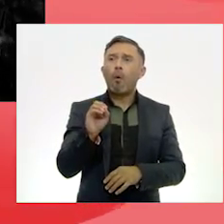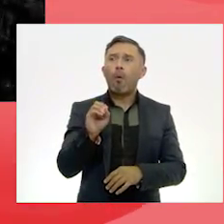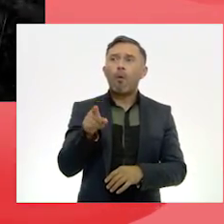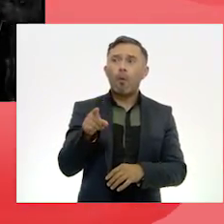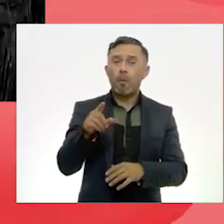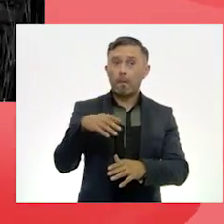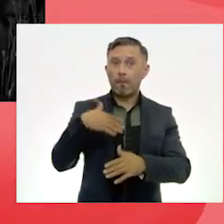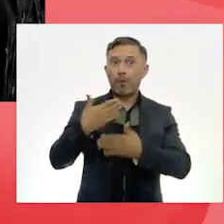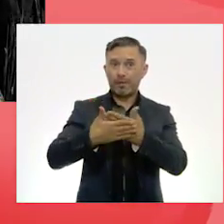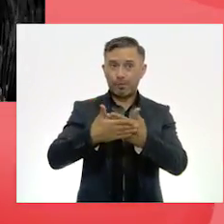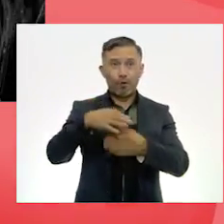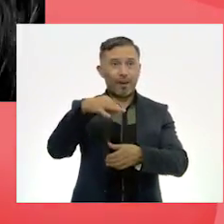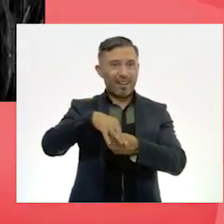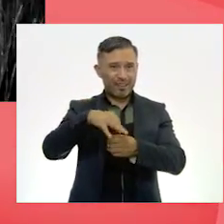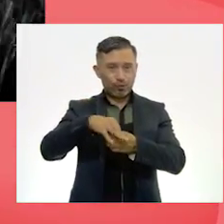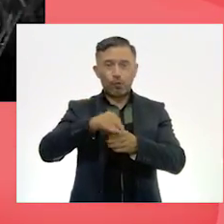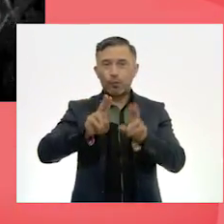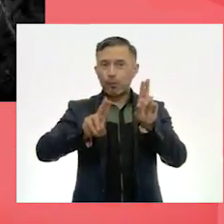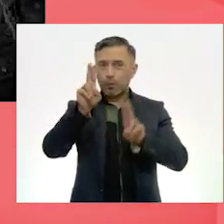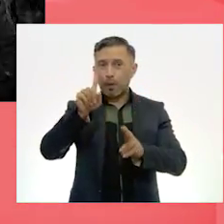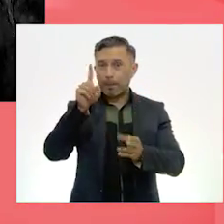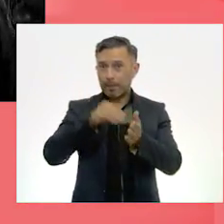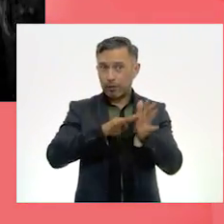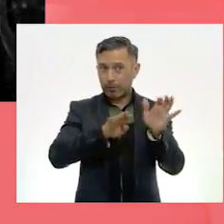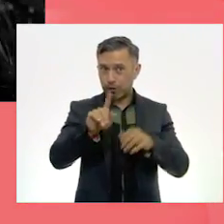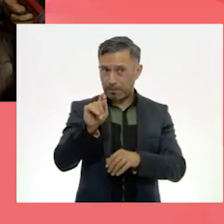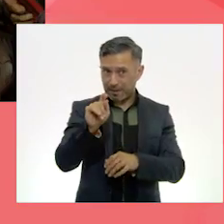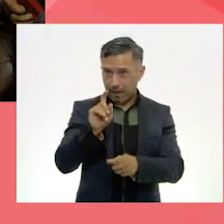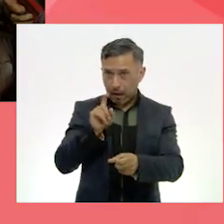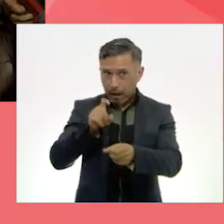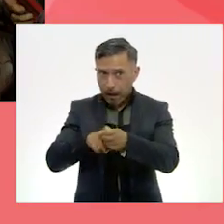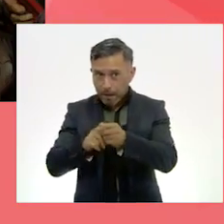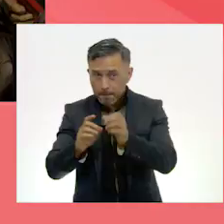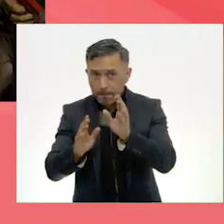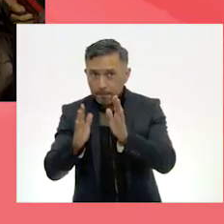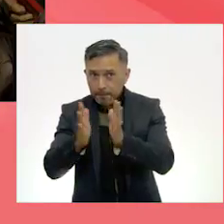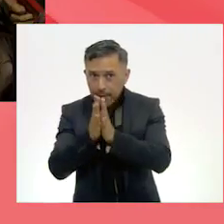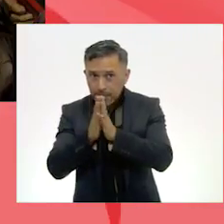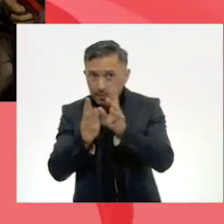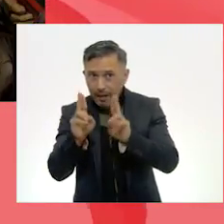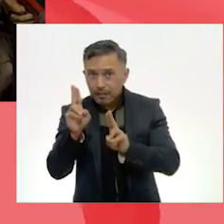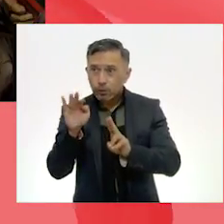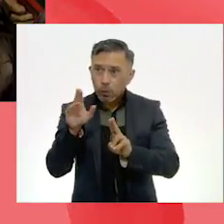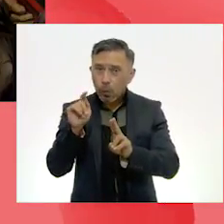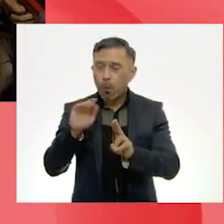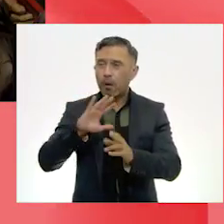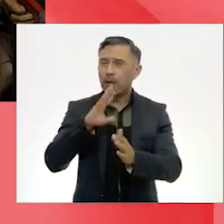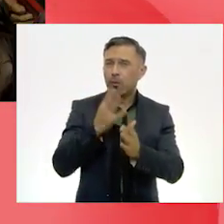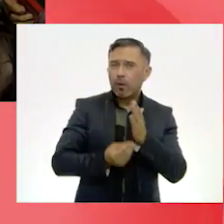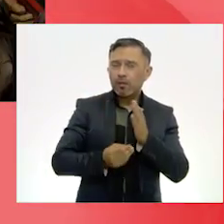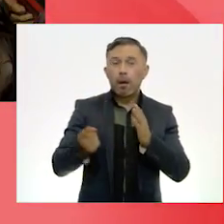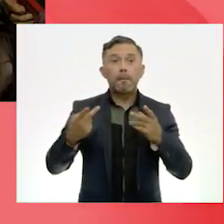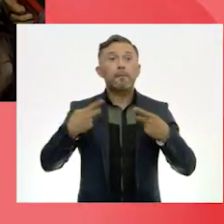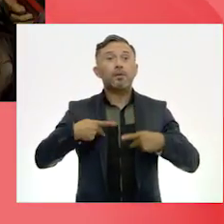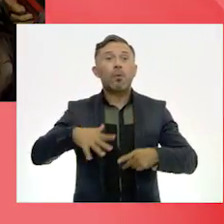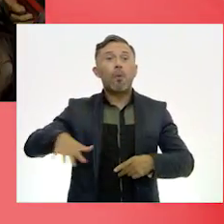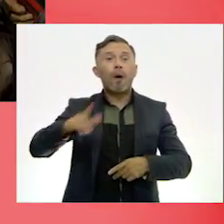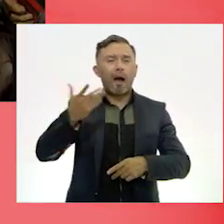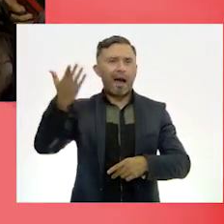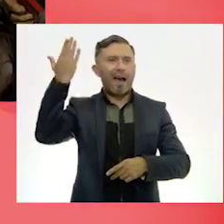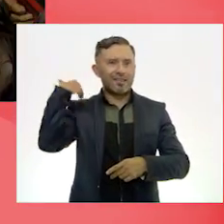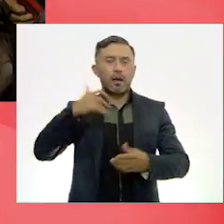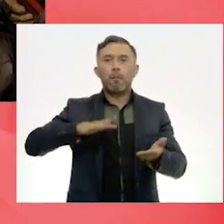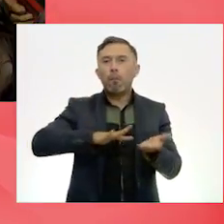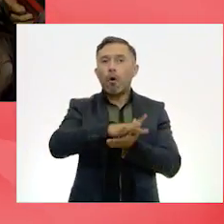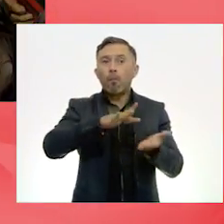elecciones de 1920, si van a seguir huyendo. Las gentes de los pueblos ya no los apoyan como los apoyaban